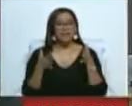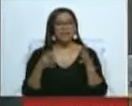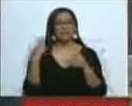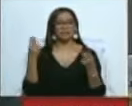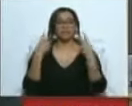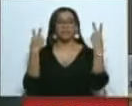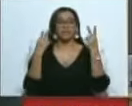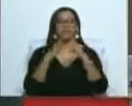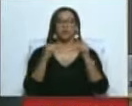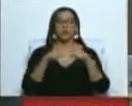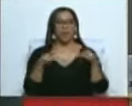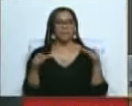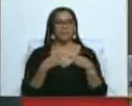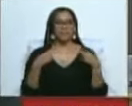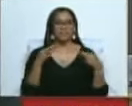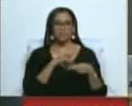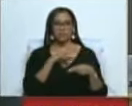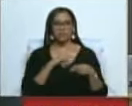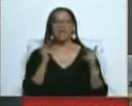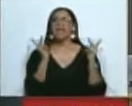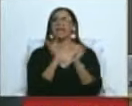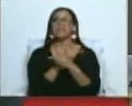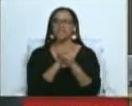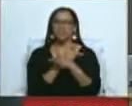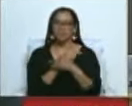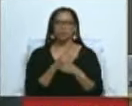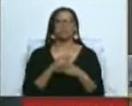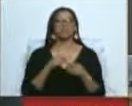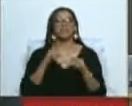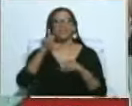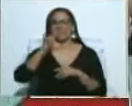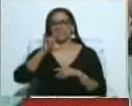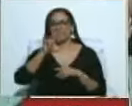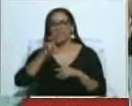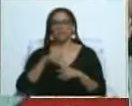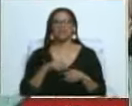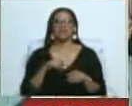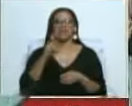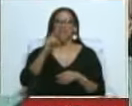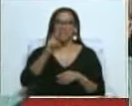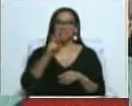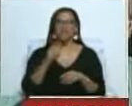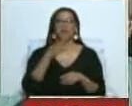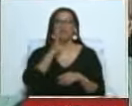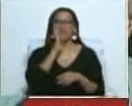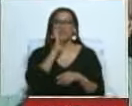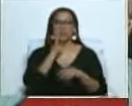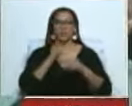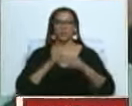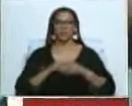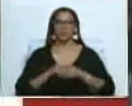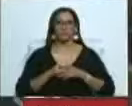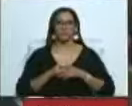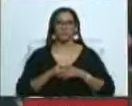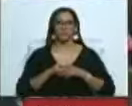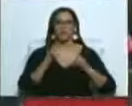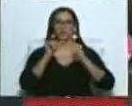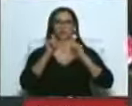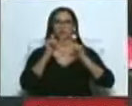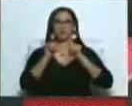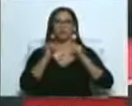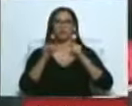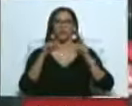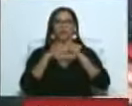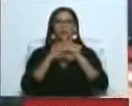espacios de las redes sociales, en TikTok, Instagram, X, Facebook, YouTube, en todos